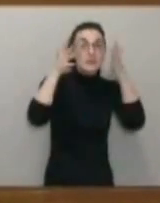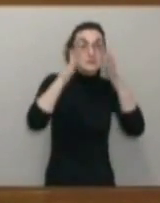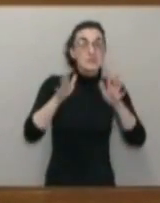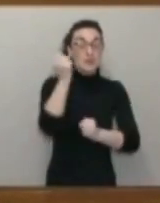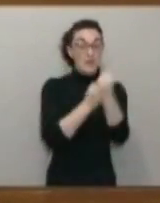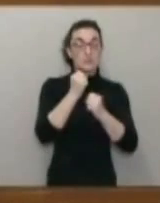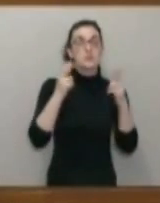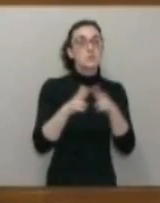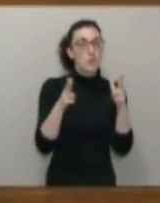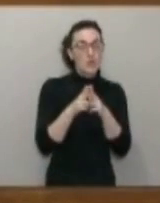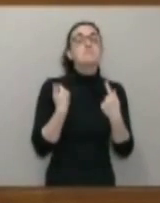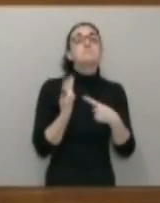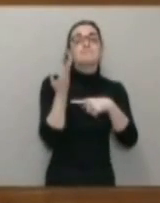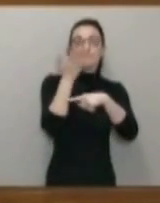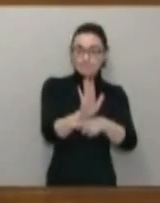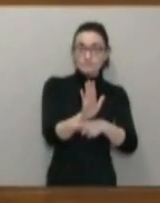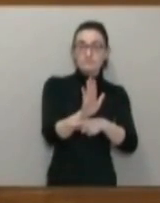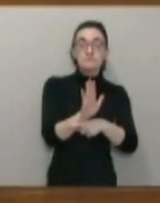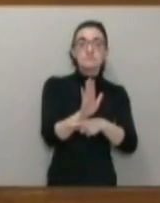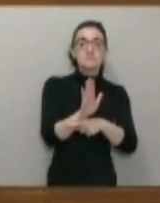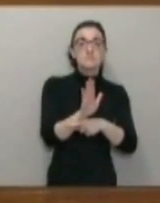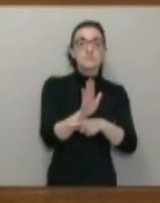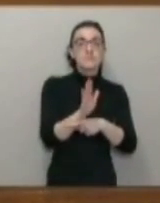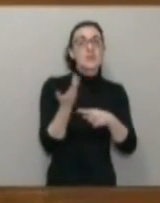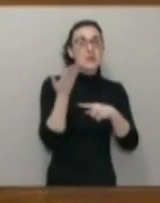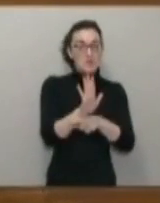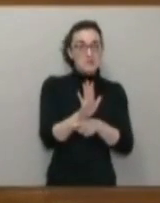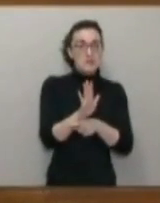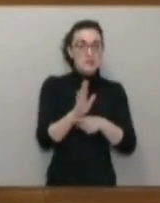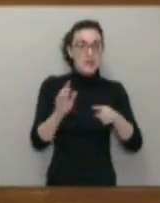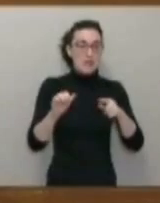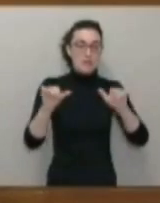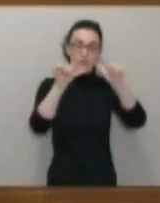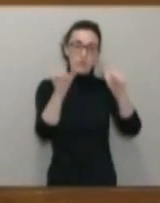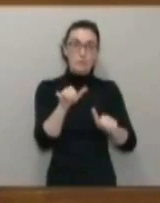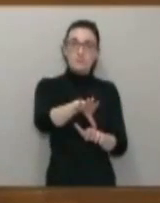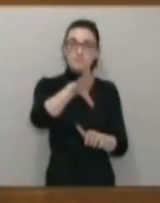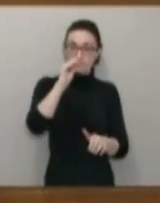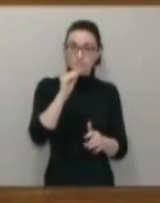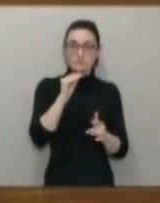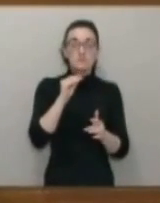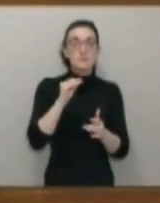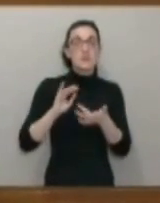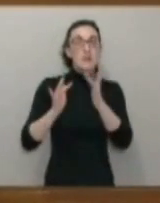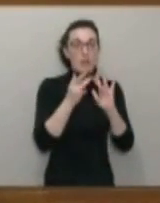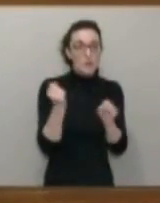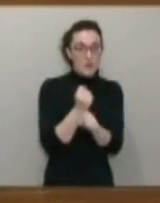económicos y sociales son representativos de esta manera de entender las relaciones